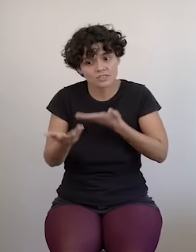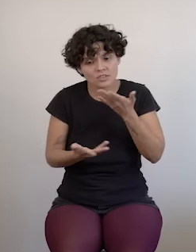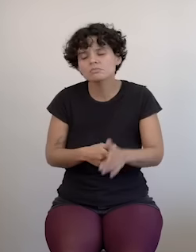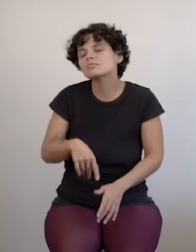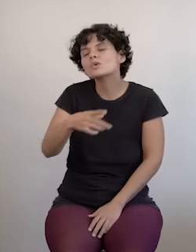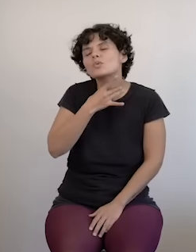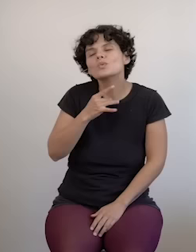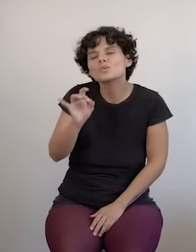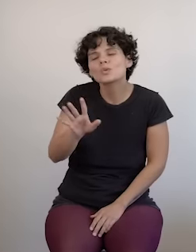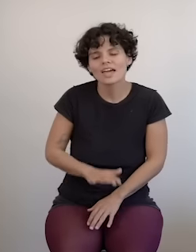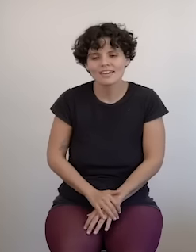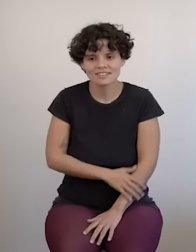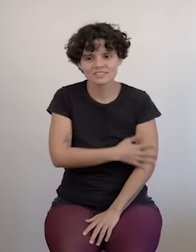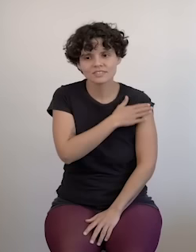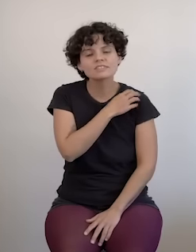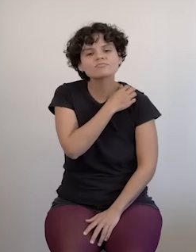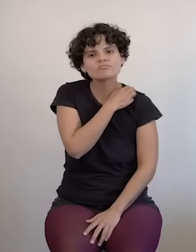cuando quiera.